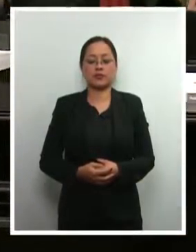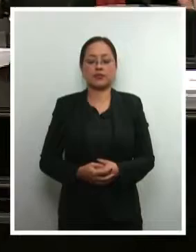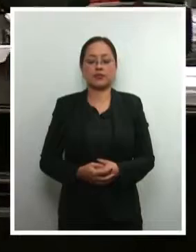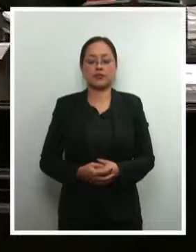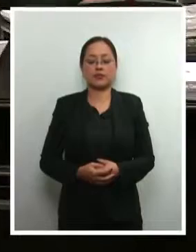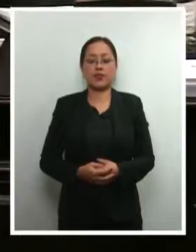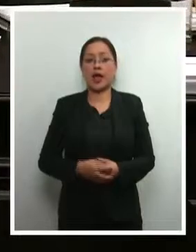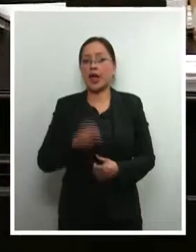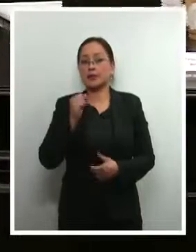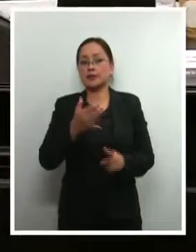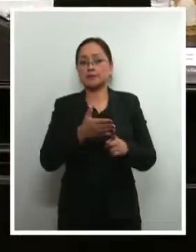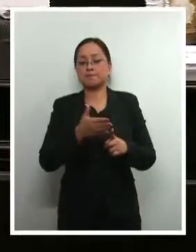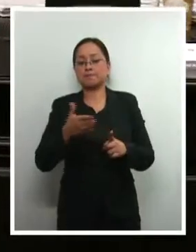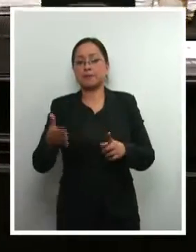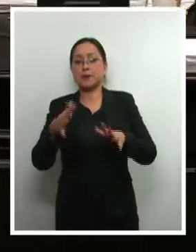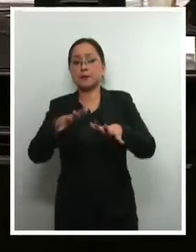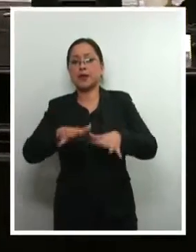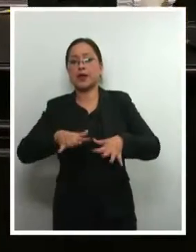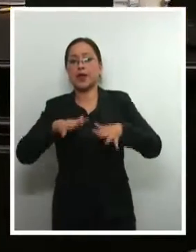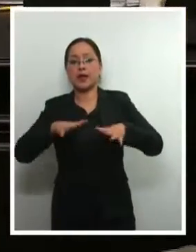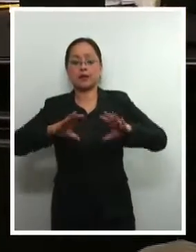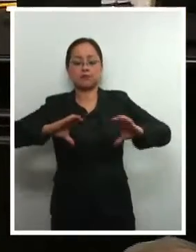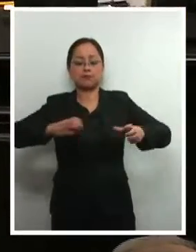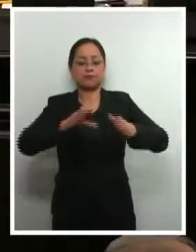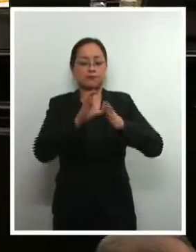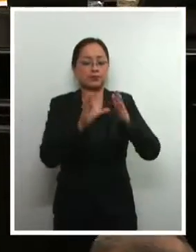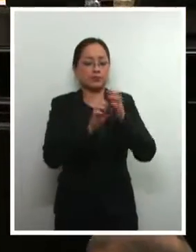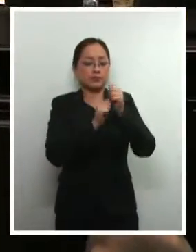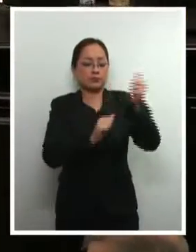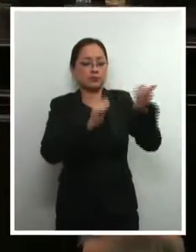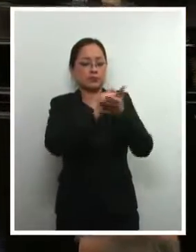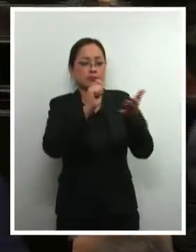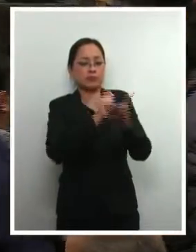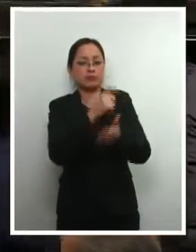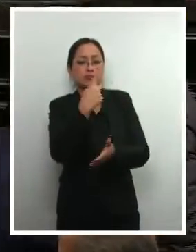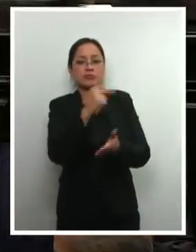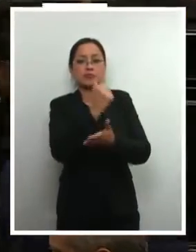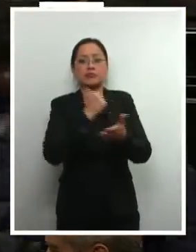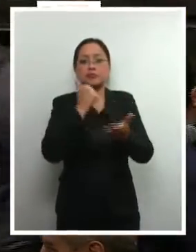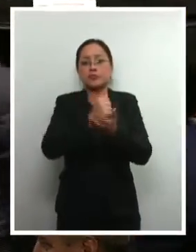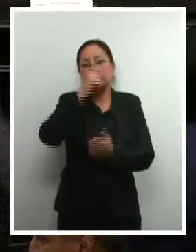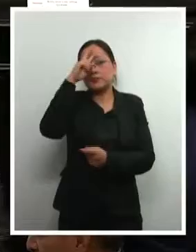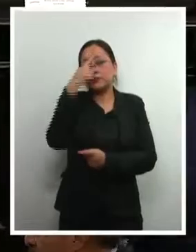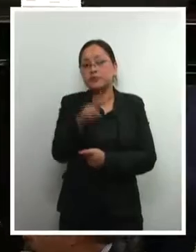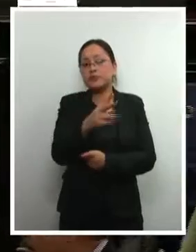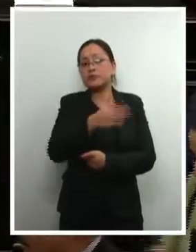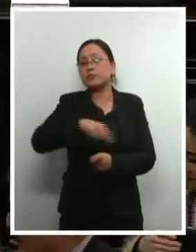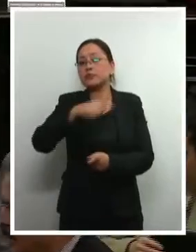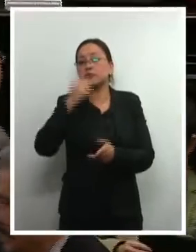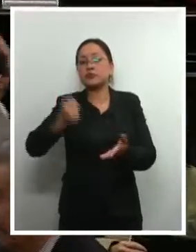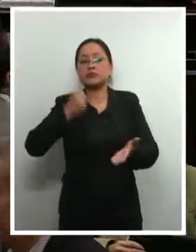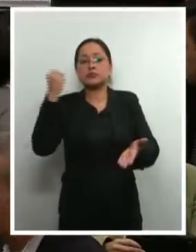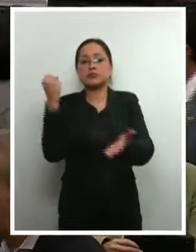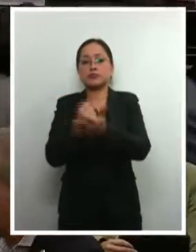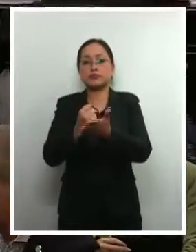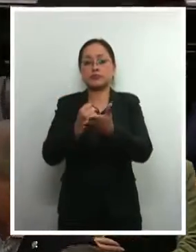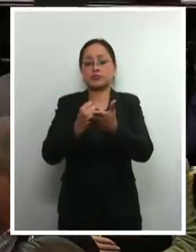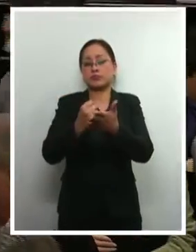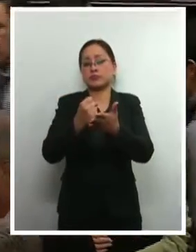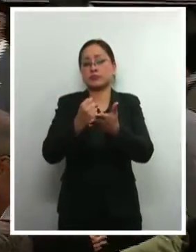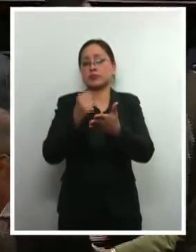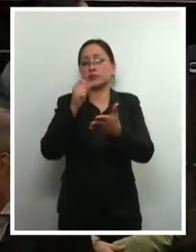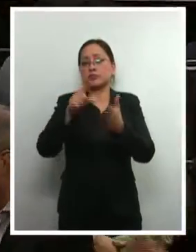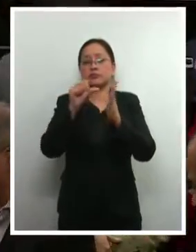De esta manera, el Pleno de la Asamblea Constituyente de la Ciudad de México aprobó en lo general